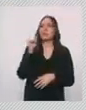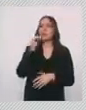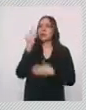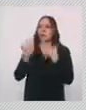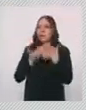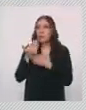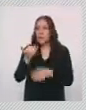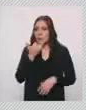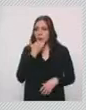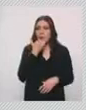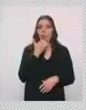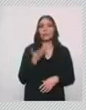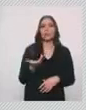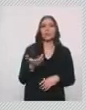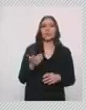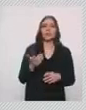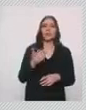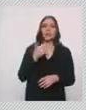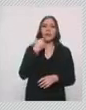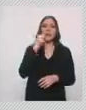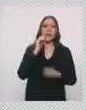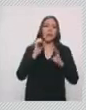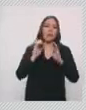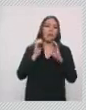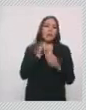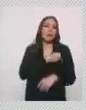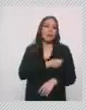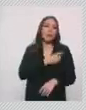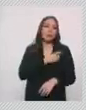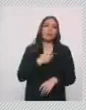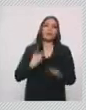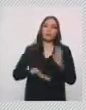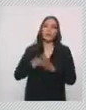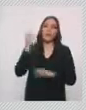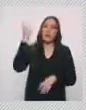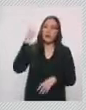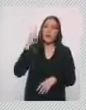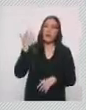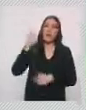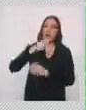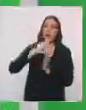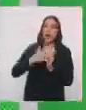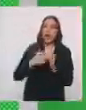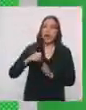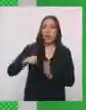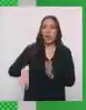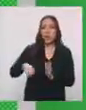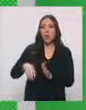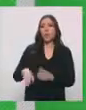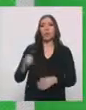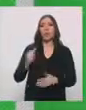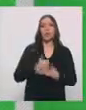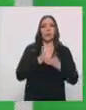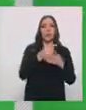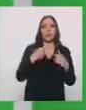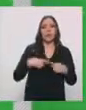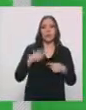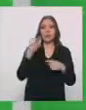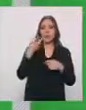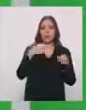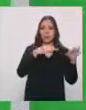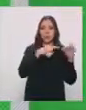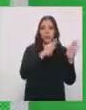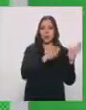mi salud, irme de viaje, hacer un ahorro, ayudarle a alguien. Entonces, estos 3 grandes sobres nos recuerdan